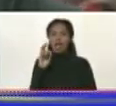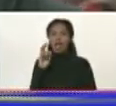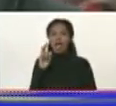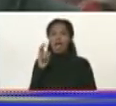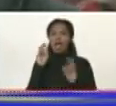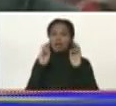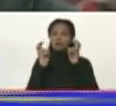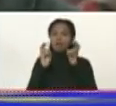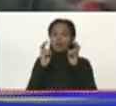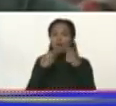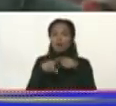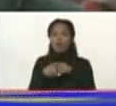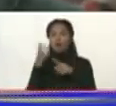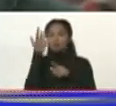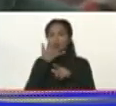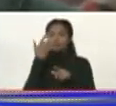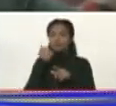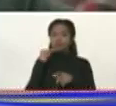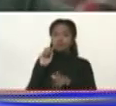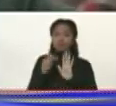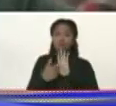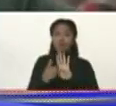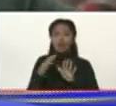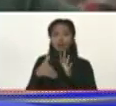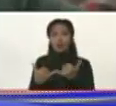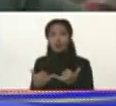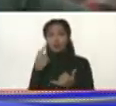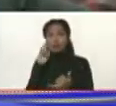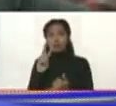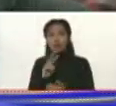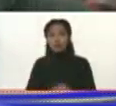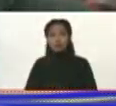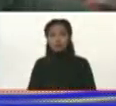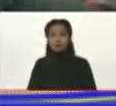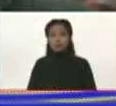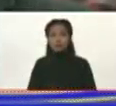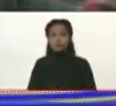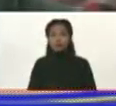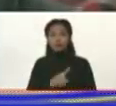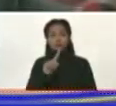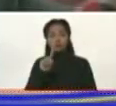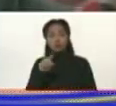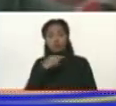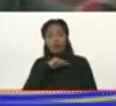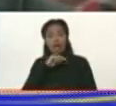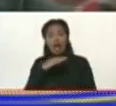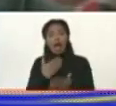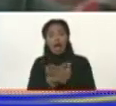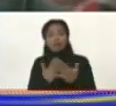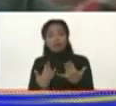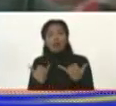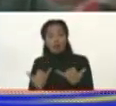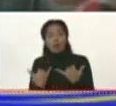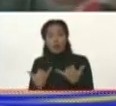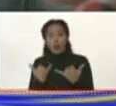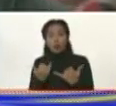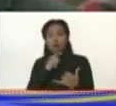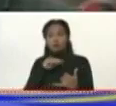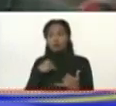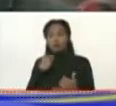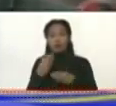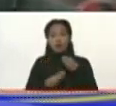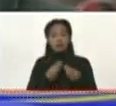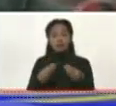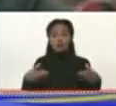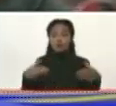afrodescendiente, el Foro de São Paulo. Hay que destacar que fue en este momento que se llevó a cabo